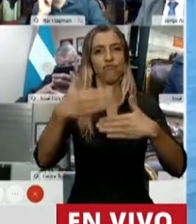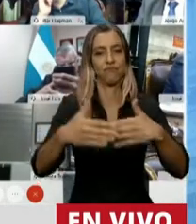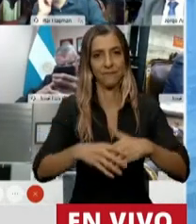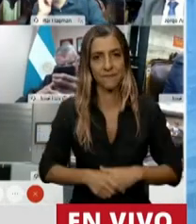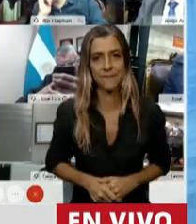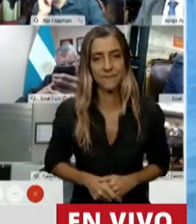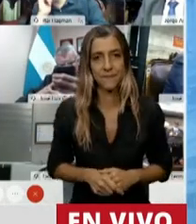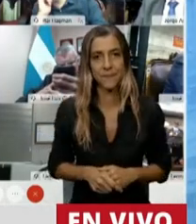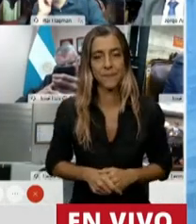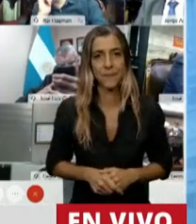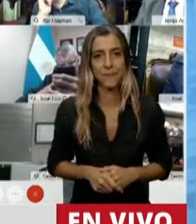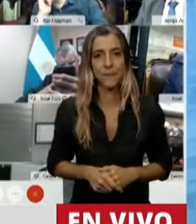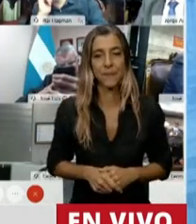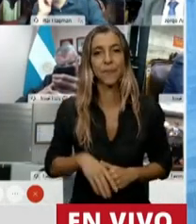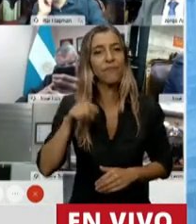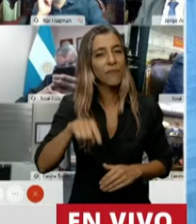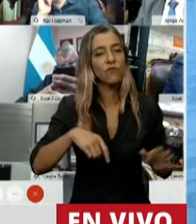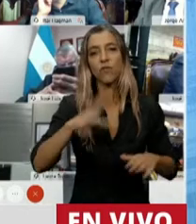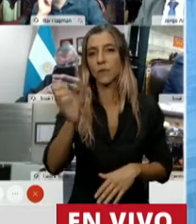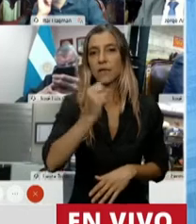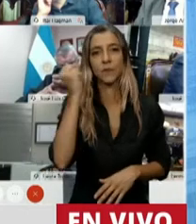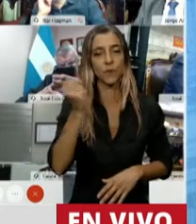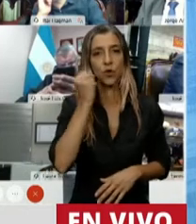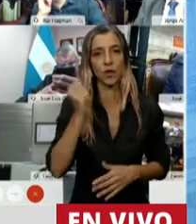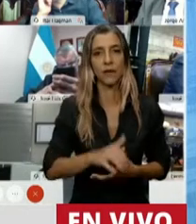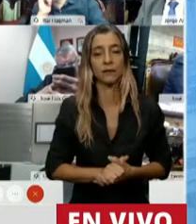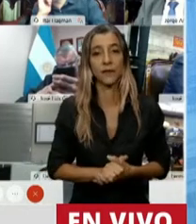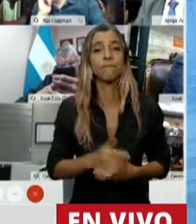El principal componente es el